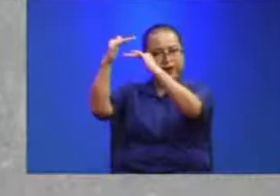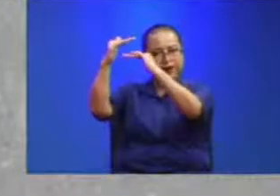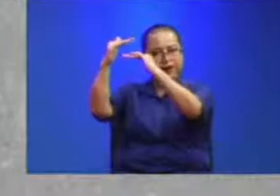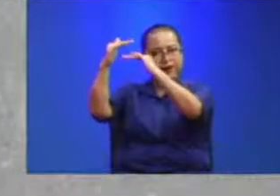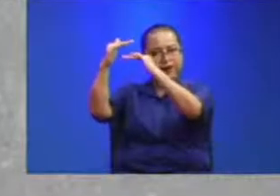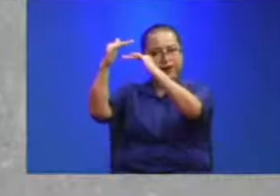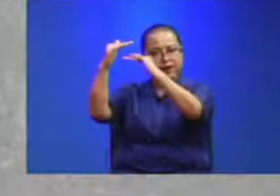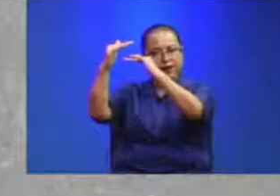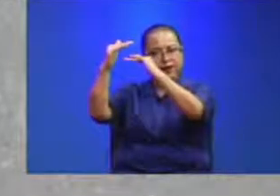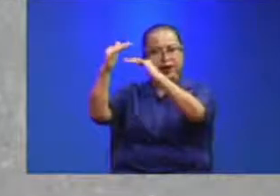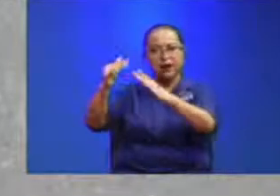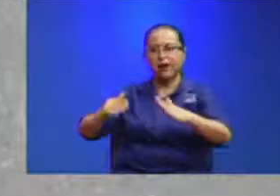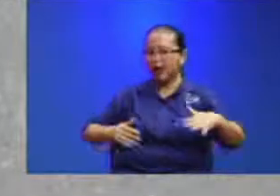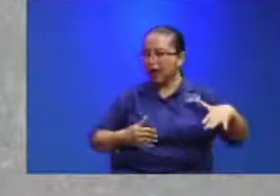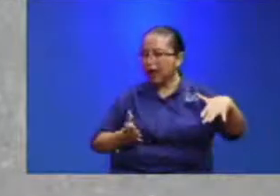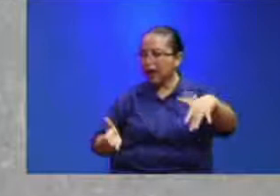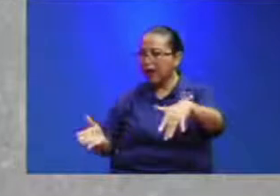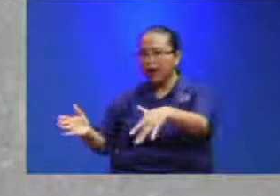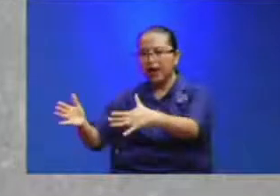calzada